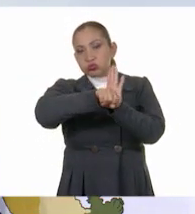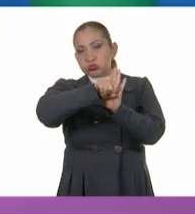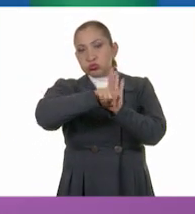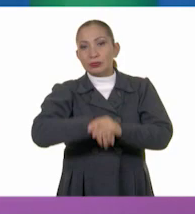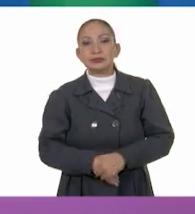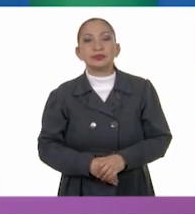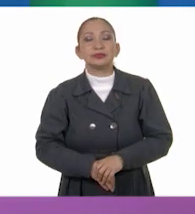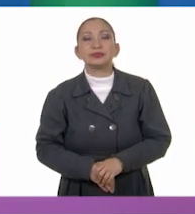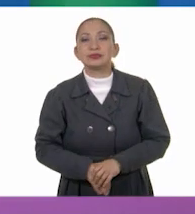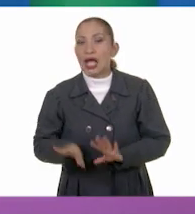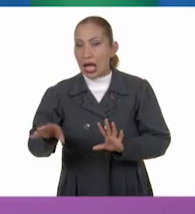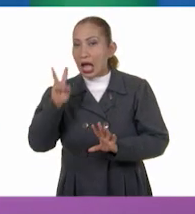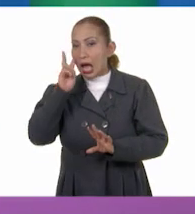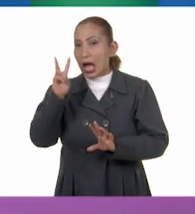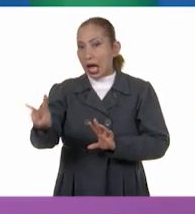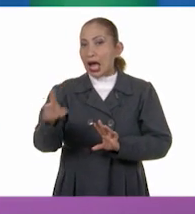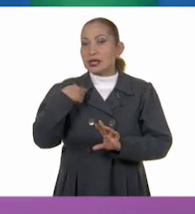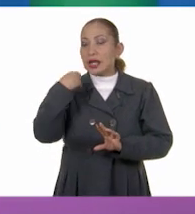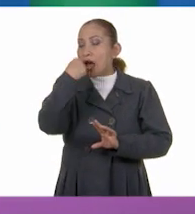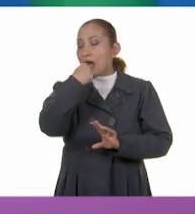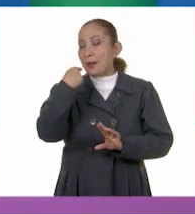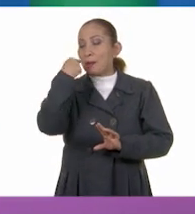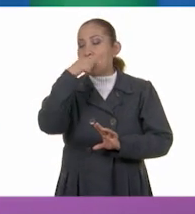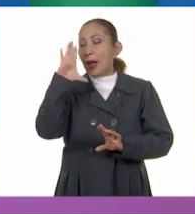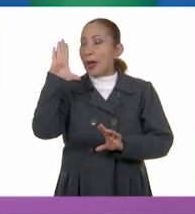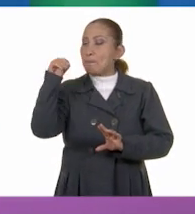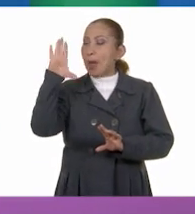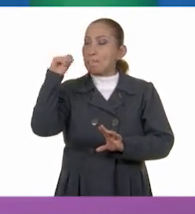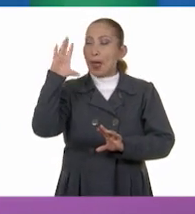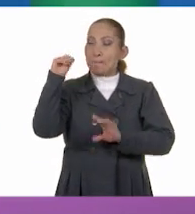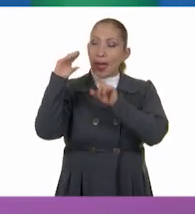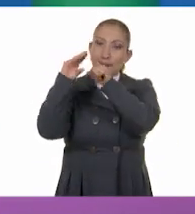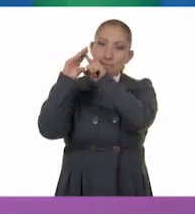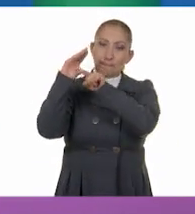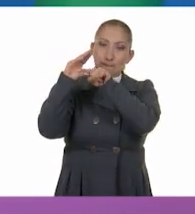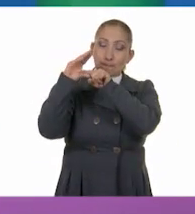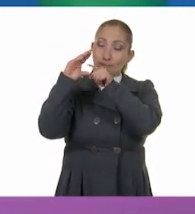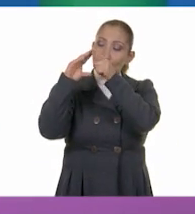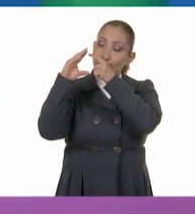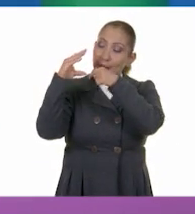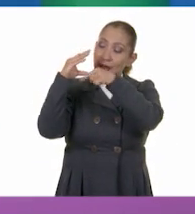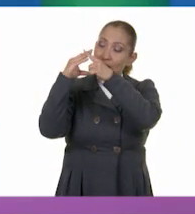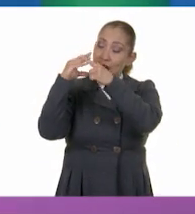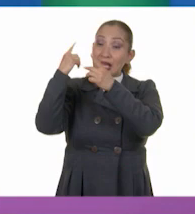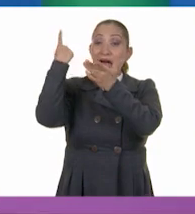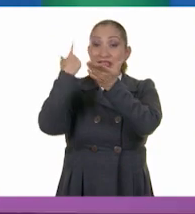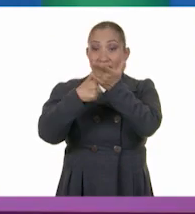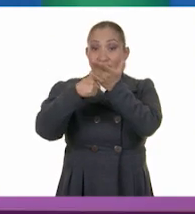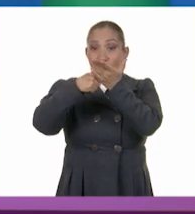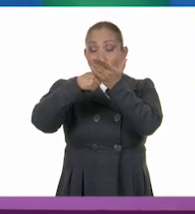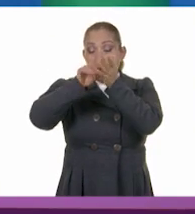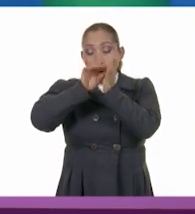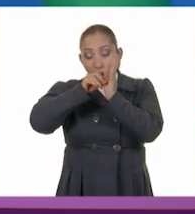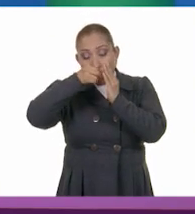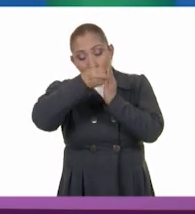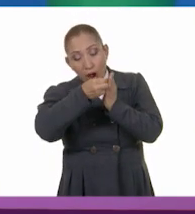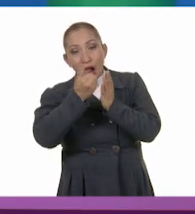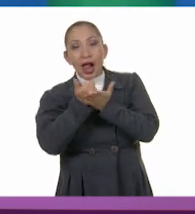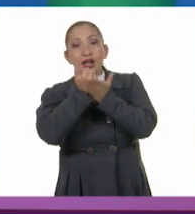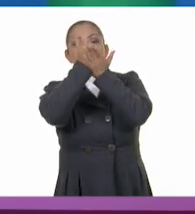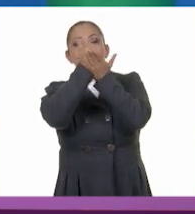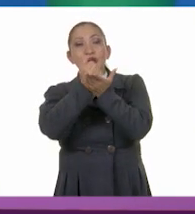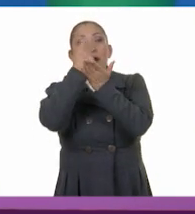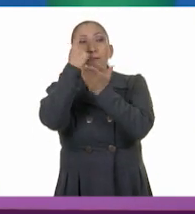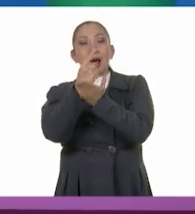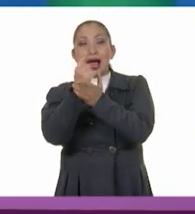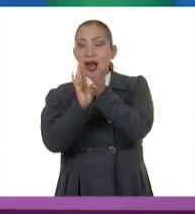Sí, ya habíamos visto que es la boquita. Y el círculo que tiene por dentro va a servir para agarrar